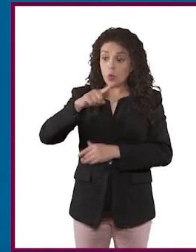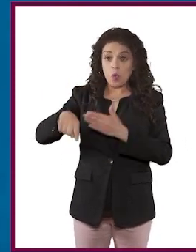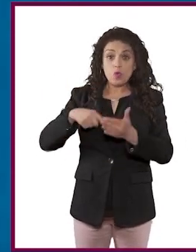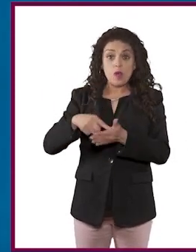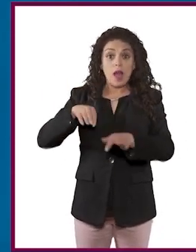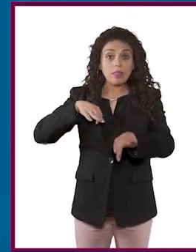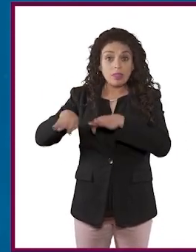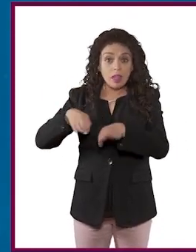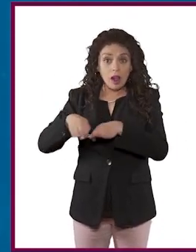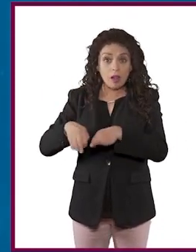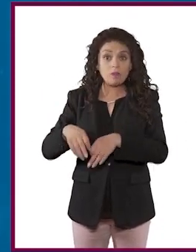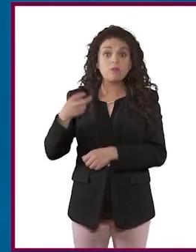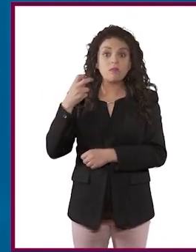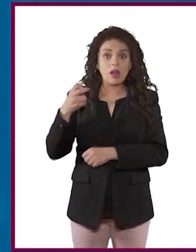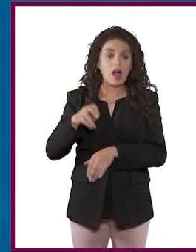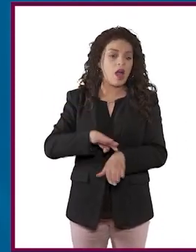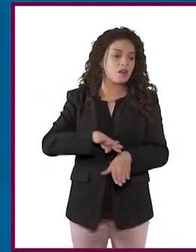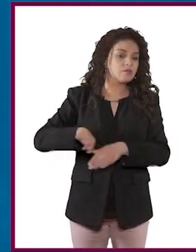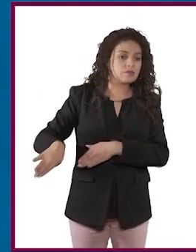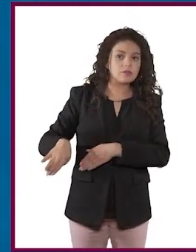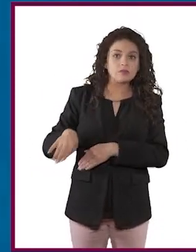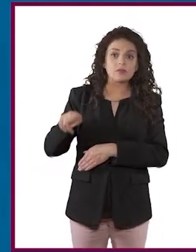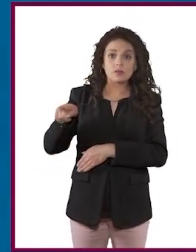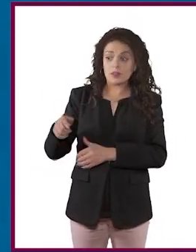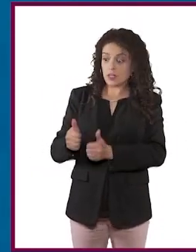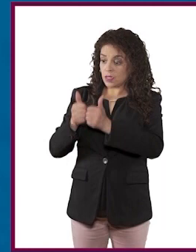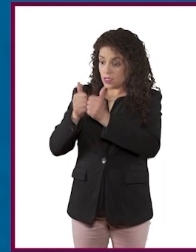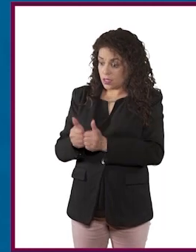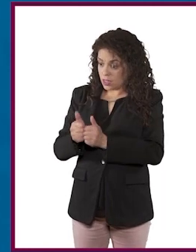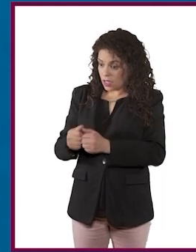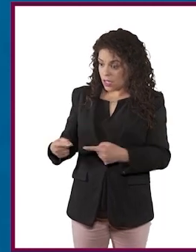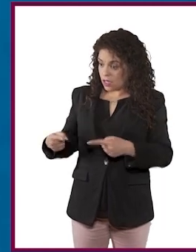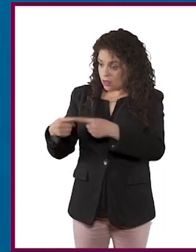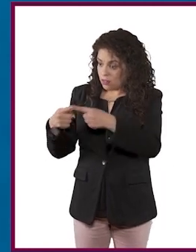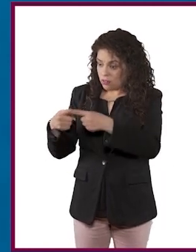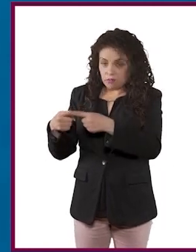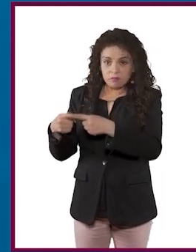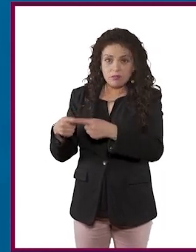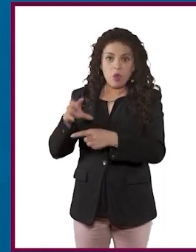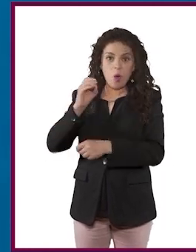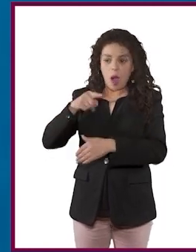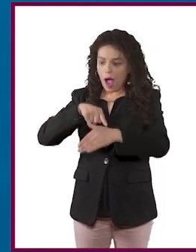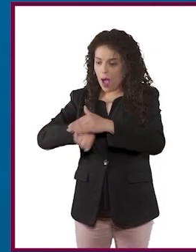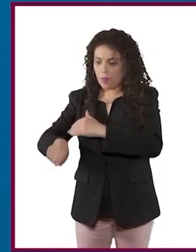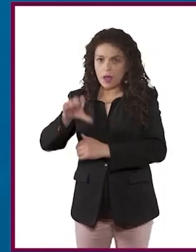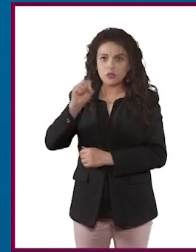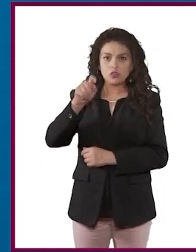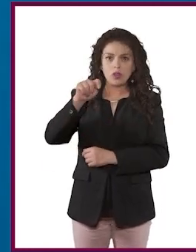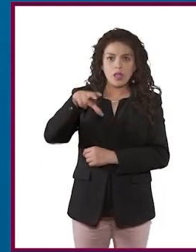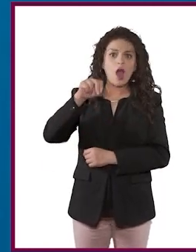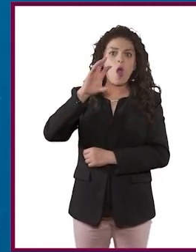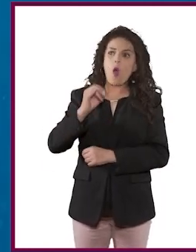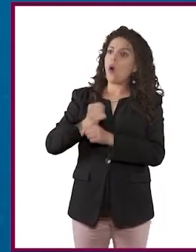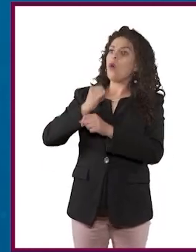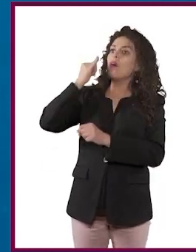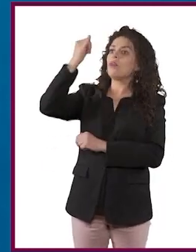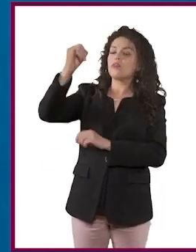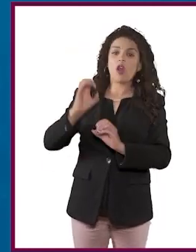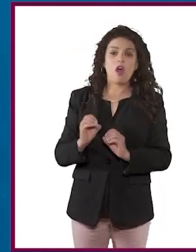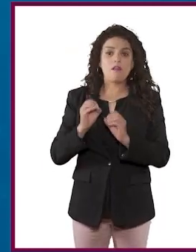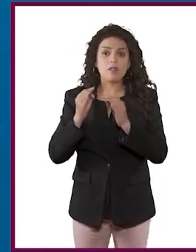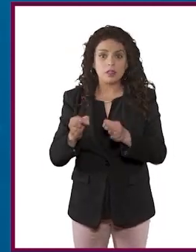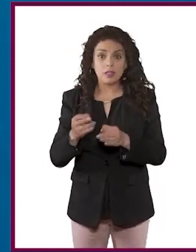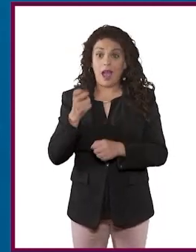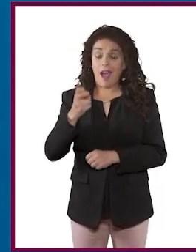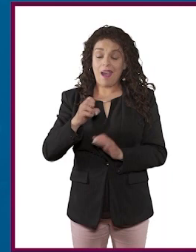tu lugar físico de trabajo. Enclaustrar a alguien en una esquina, un sótano o una oficina lejana